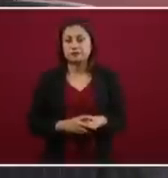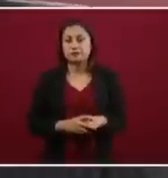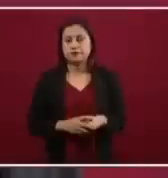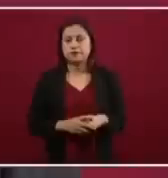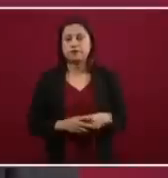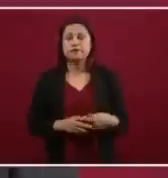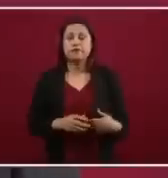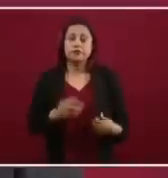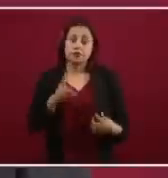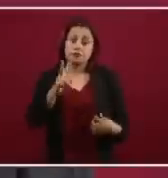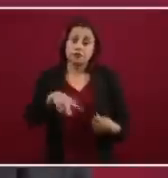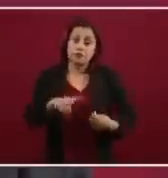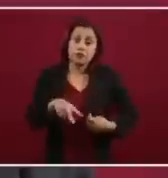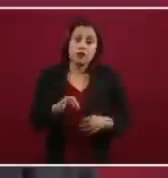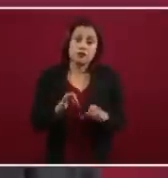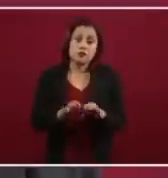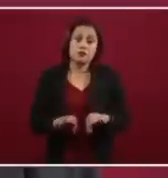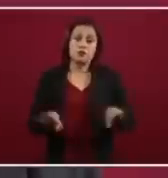destacar